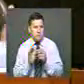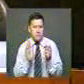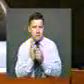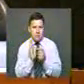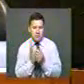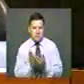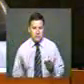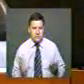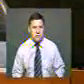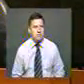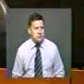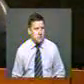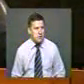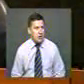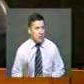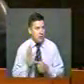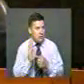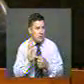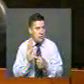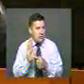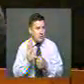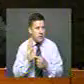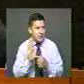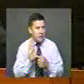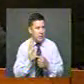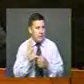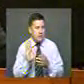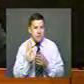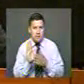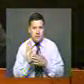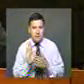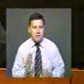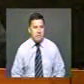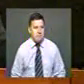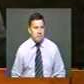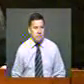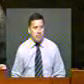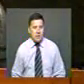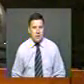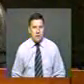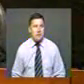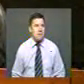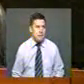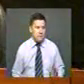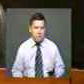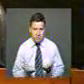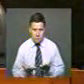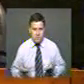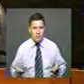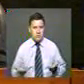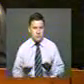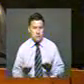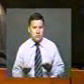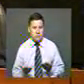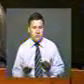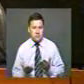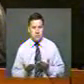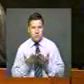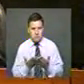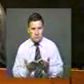por supuesto enriquecida con toda esa carga de argumentos que aquí se han